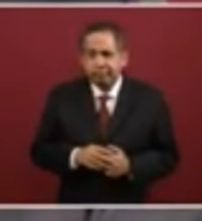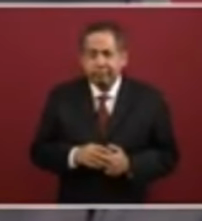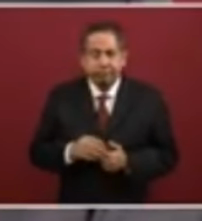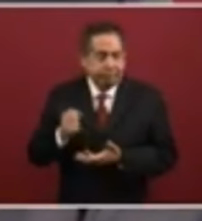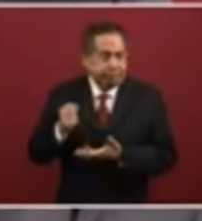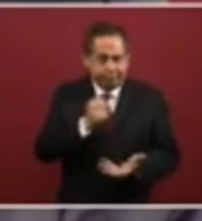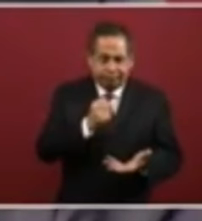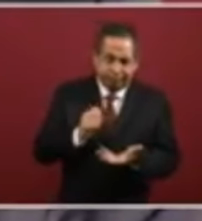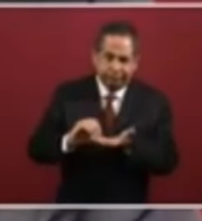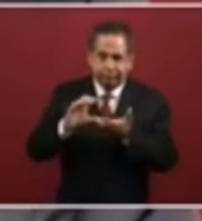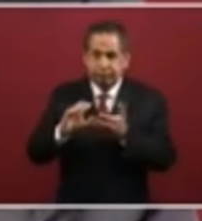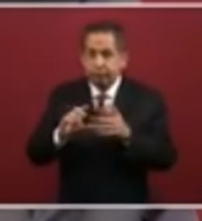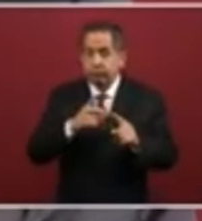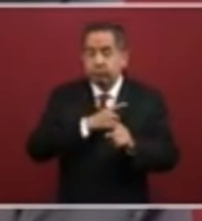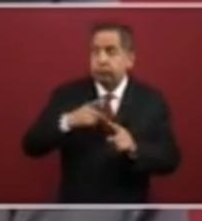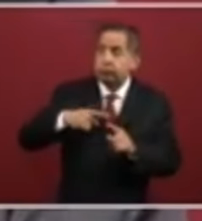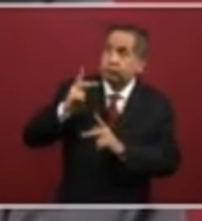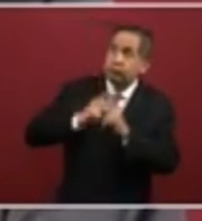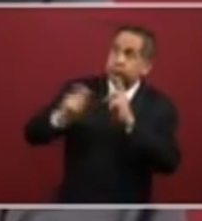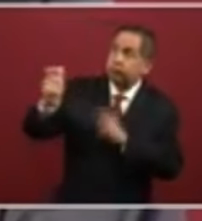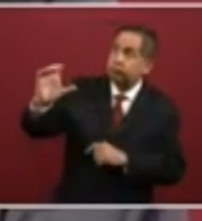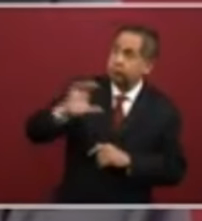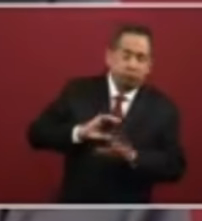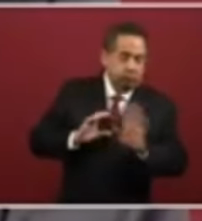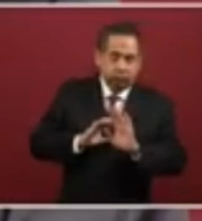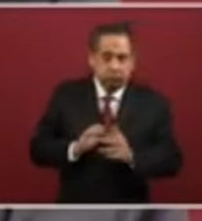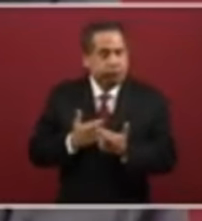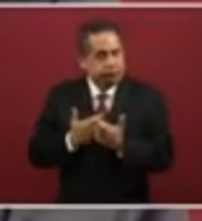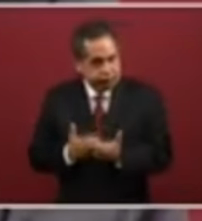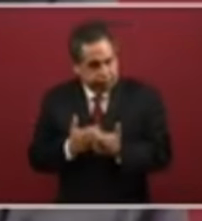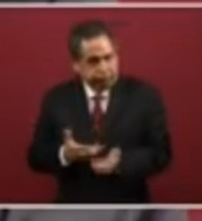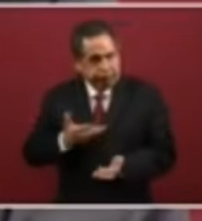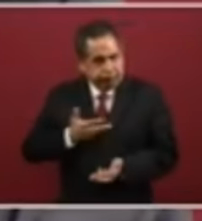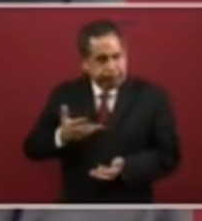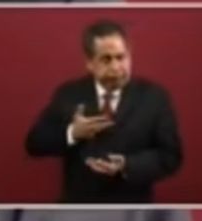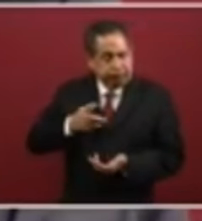No deuda, sino